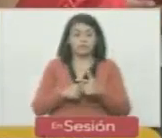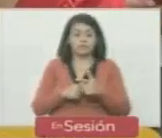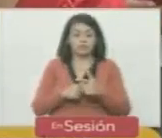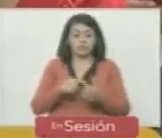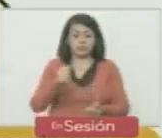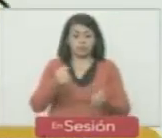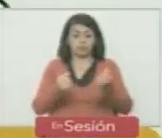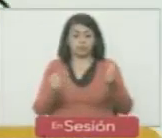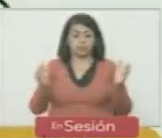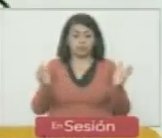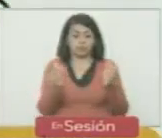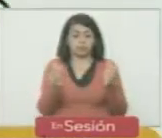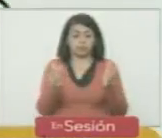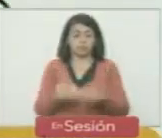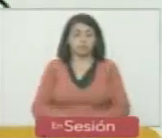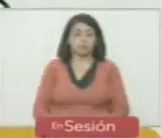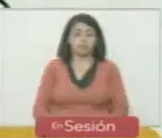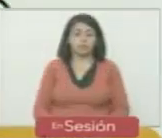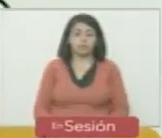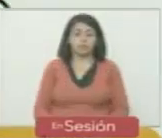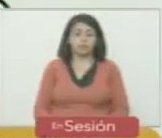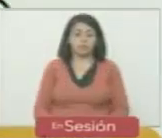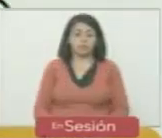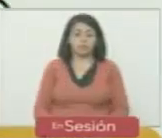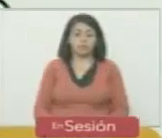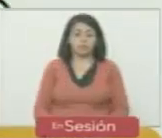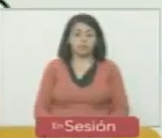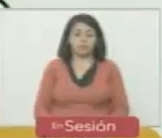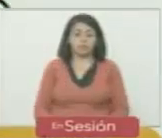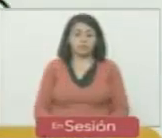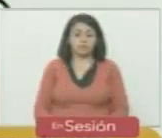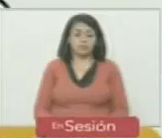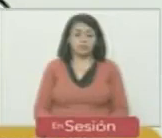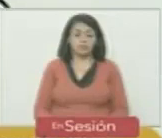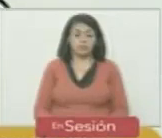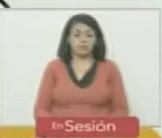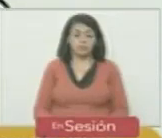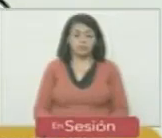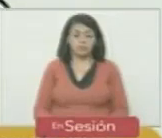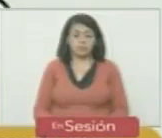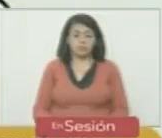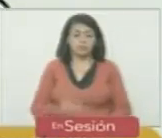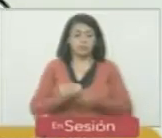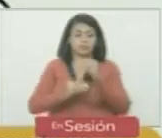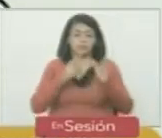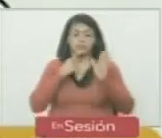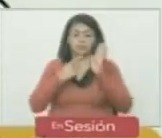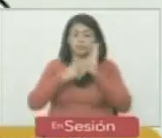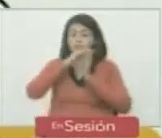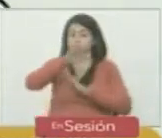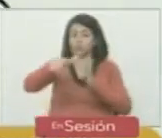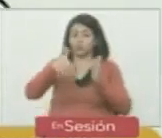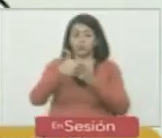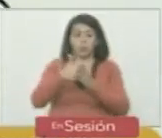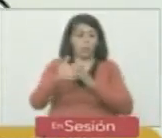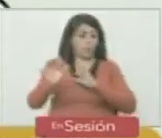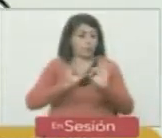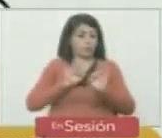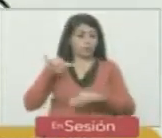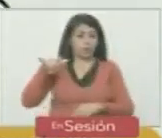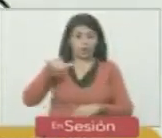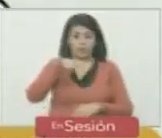Volkswagen. El avión salió de Querétaro y cumplió con todos los